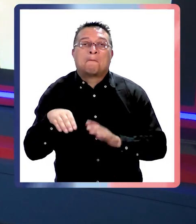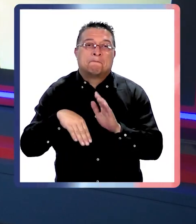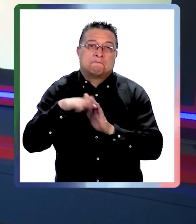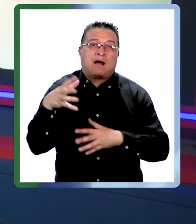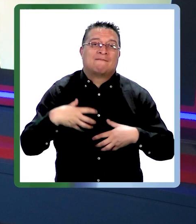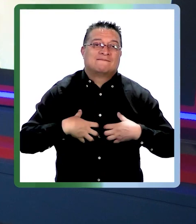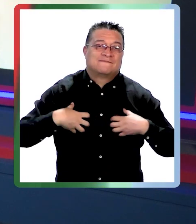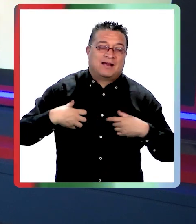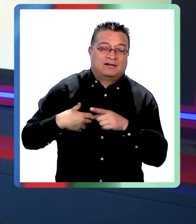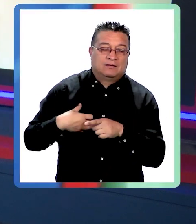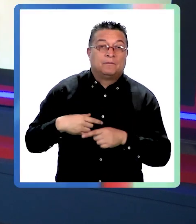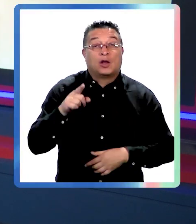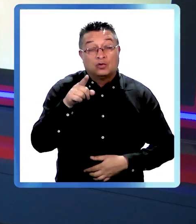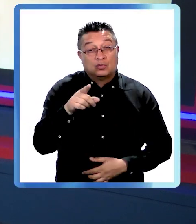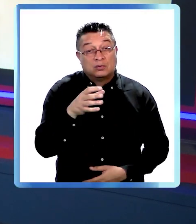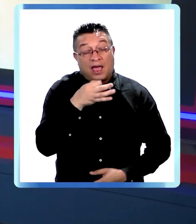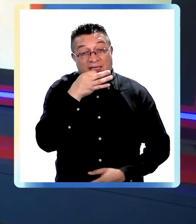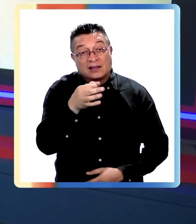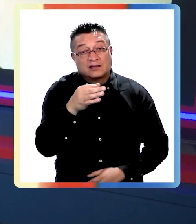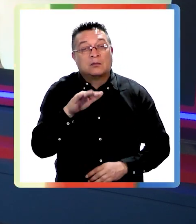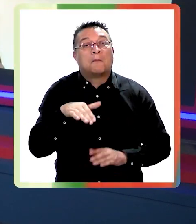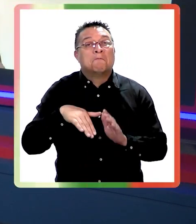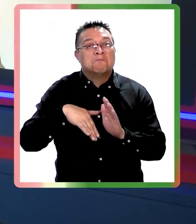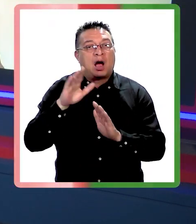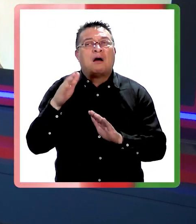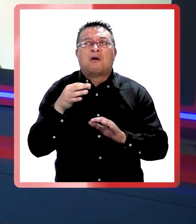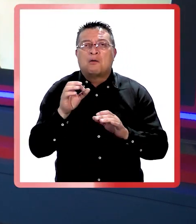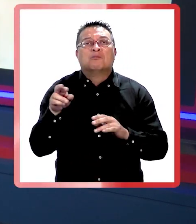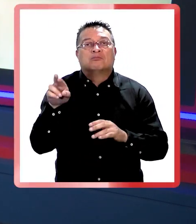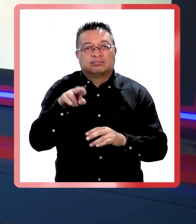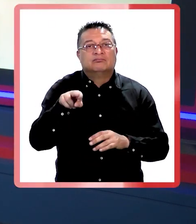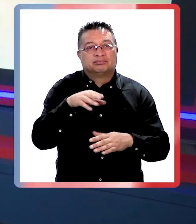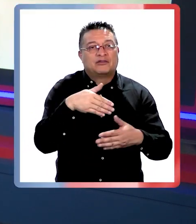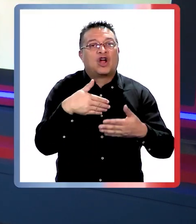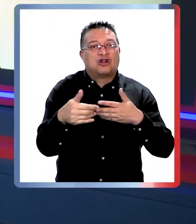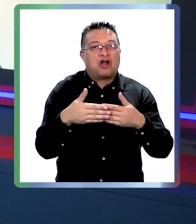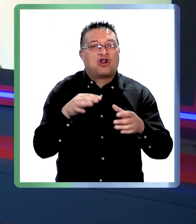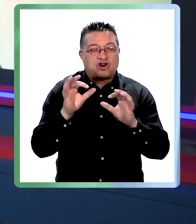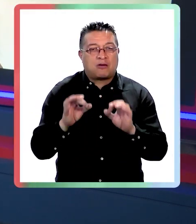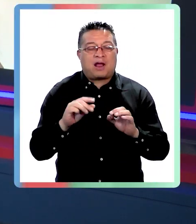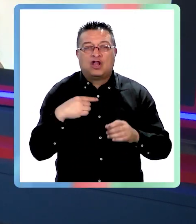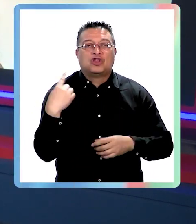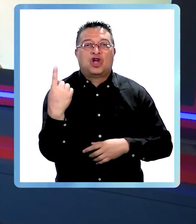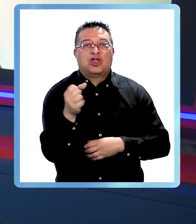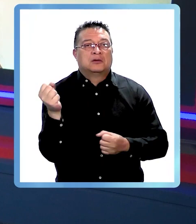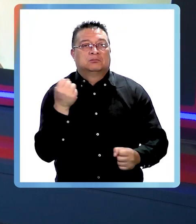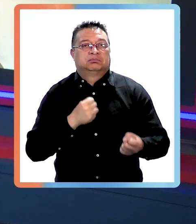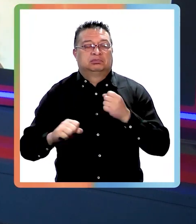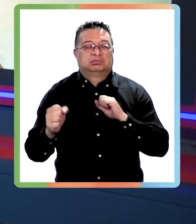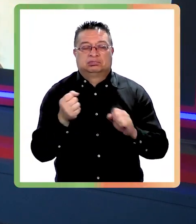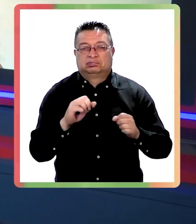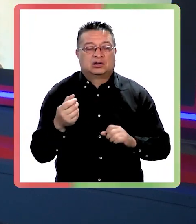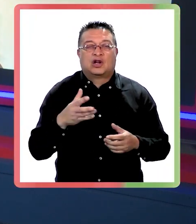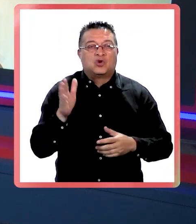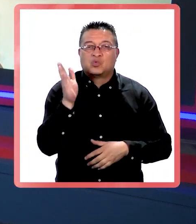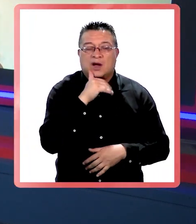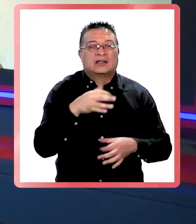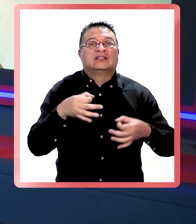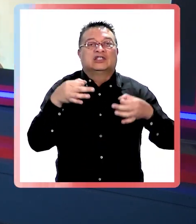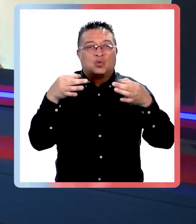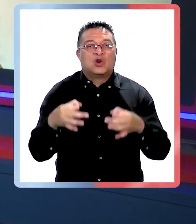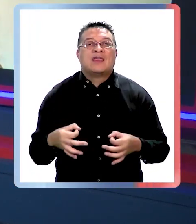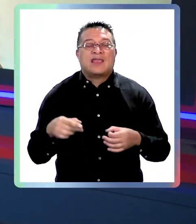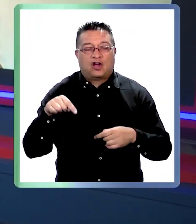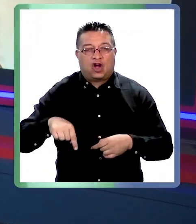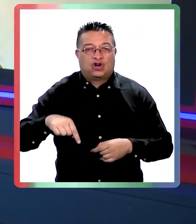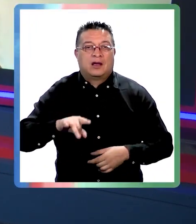Ustedes apuntan también a una cierta normalización de los linchamientos como una medida desesperada ante la crisis de seguridad que